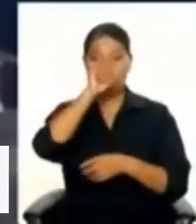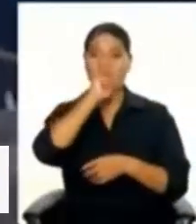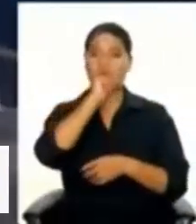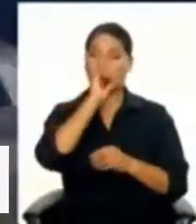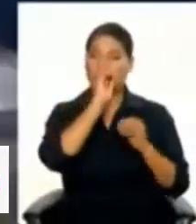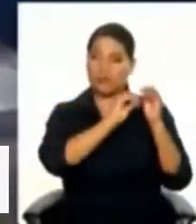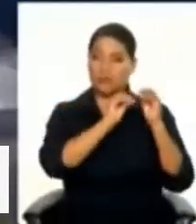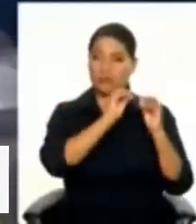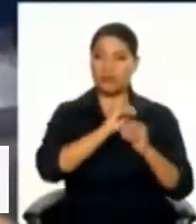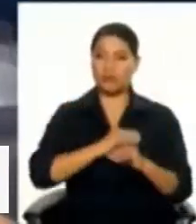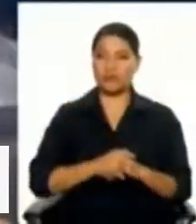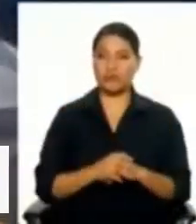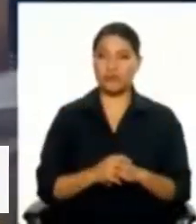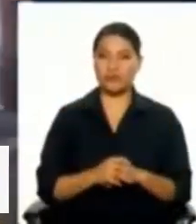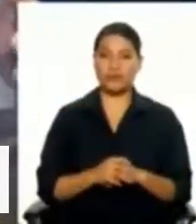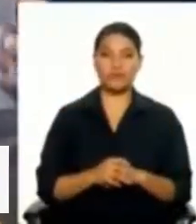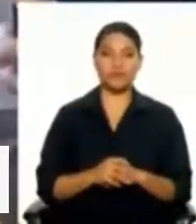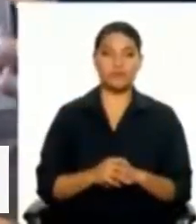La falta de